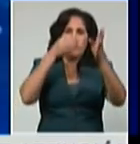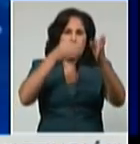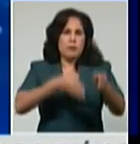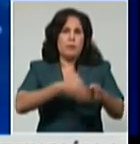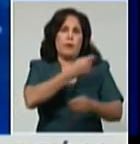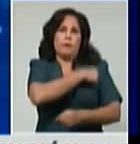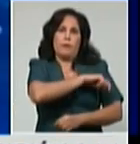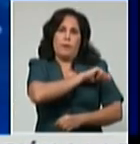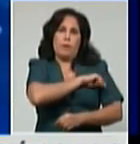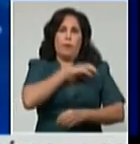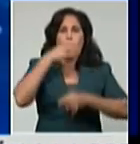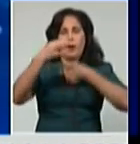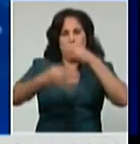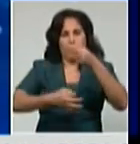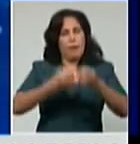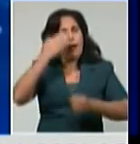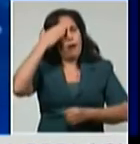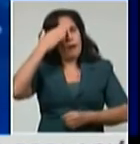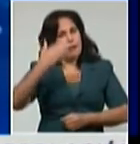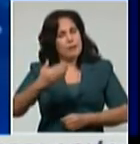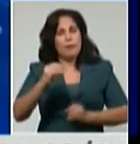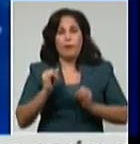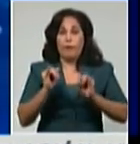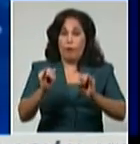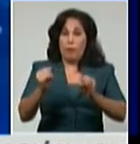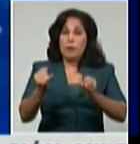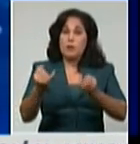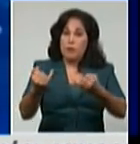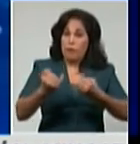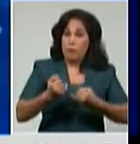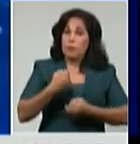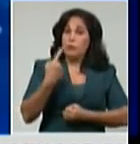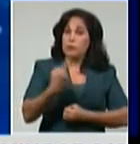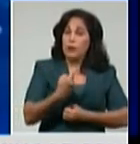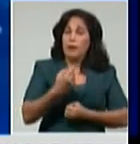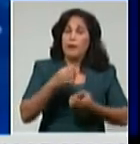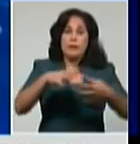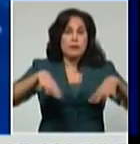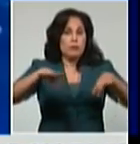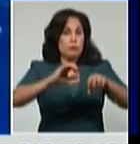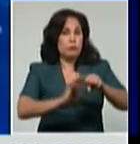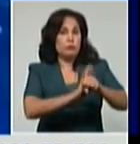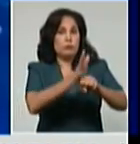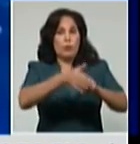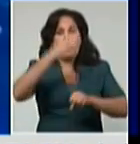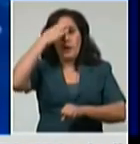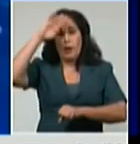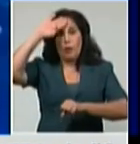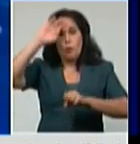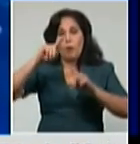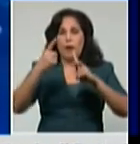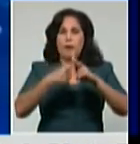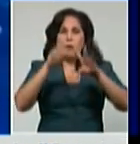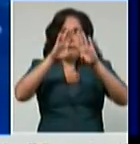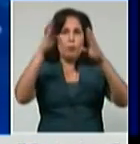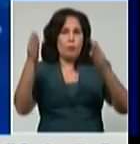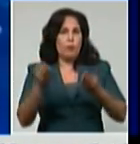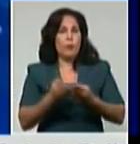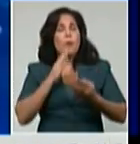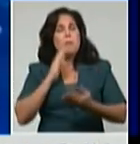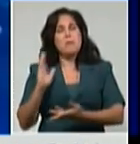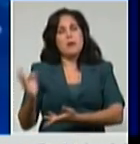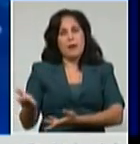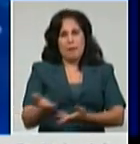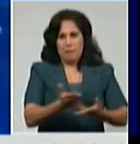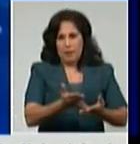planteando. Agradecerle por la información sobre el comportamiento de la COVID-19 en Cuba y el resto del mundo. Bienvenido a esta